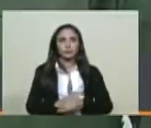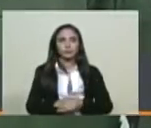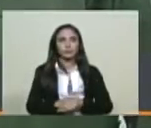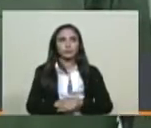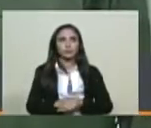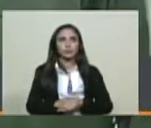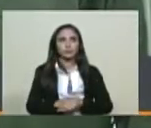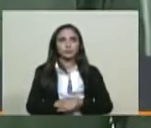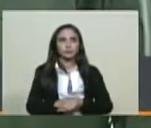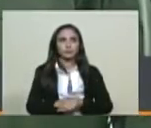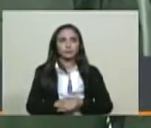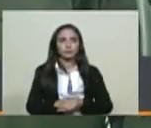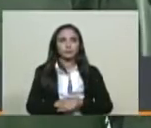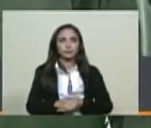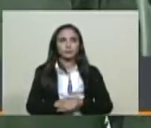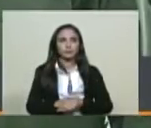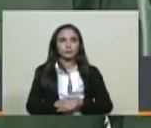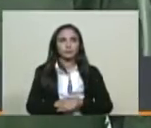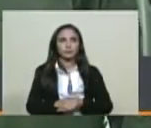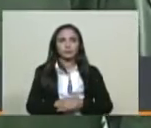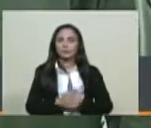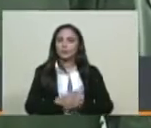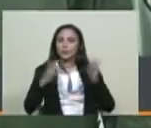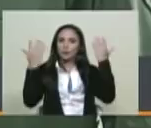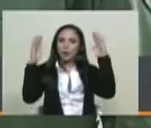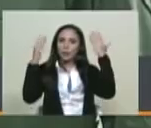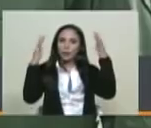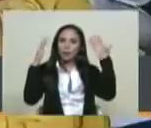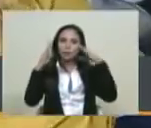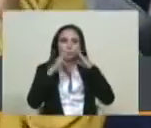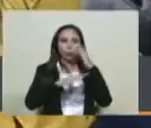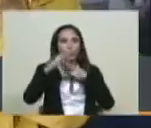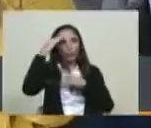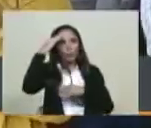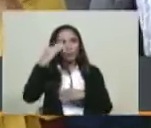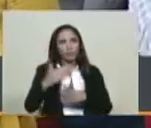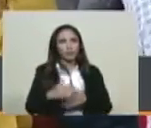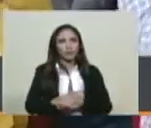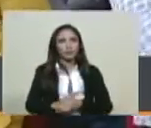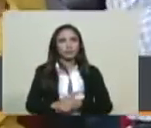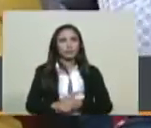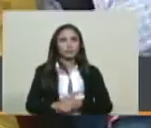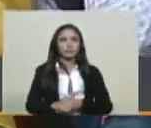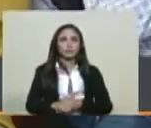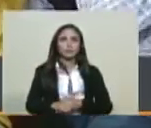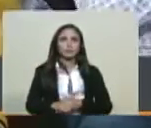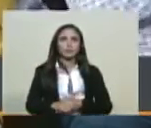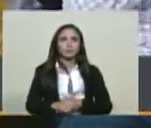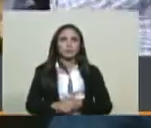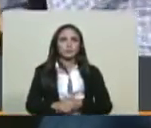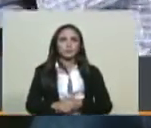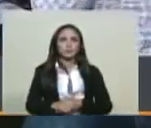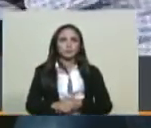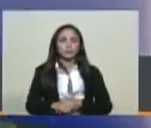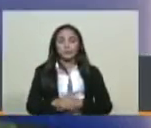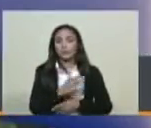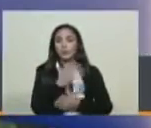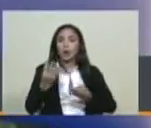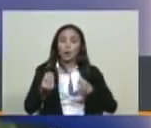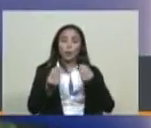defensa integral y jefe del Estado Mayor. Gran aplauso a la Fuerza Armada Nacional Bolivariana, columna